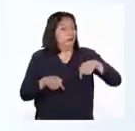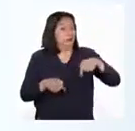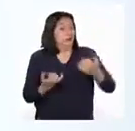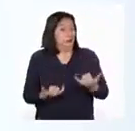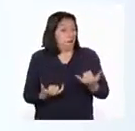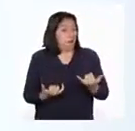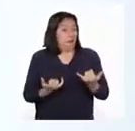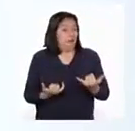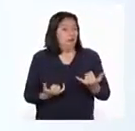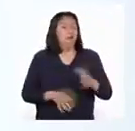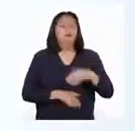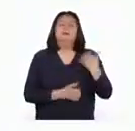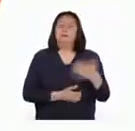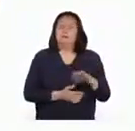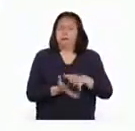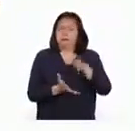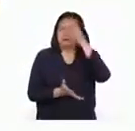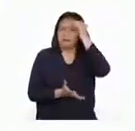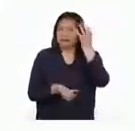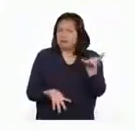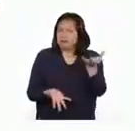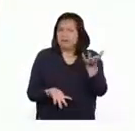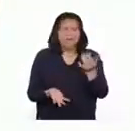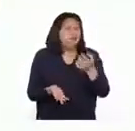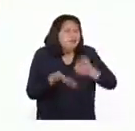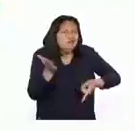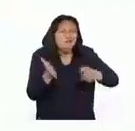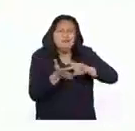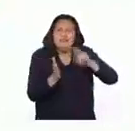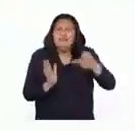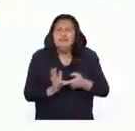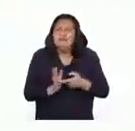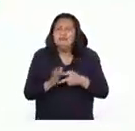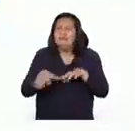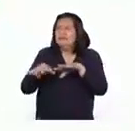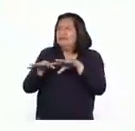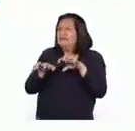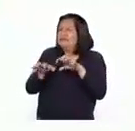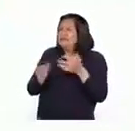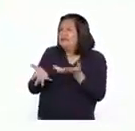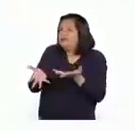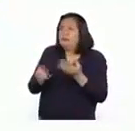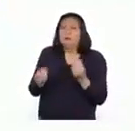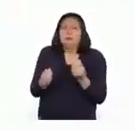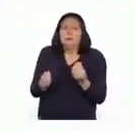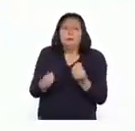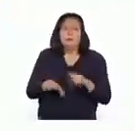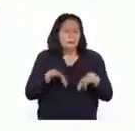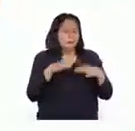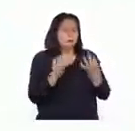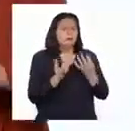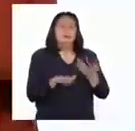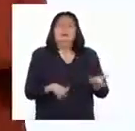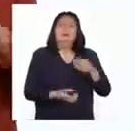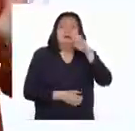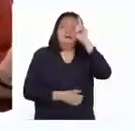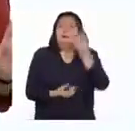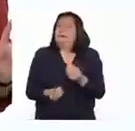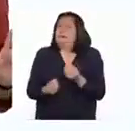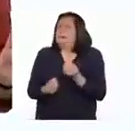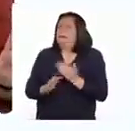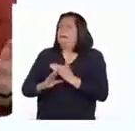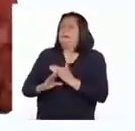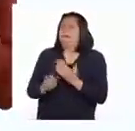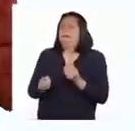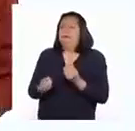estos momentos. Hoy vamos a aprender qué son las heladas y cómo las familias del Perú enfrentan esta situación. En todo